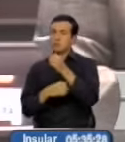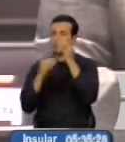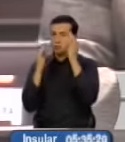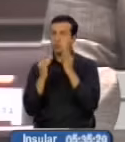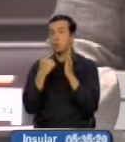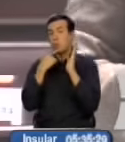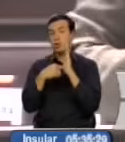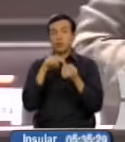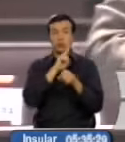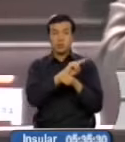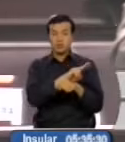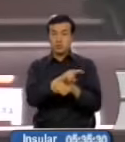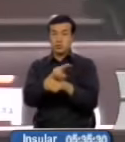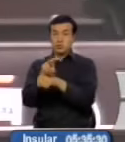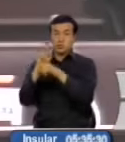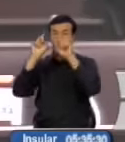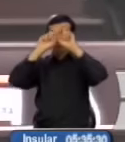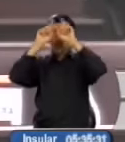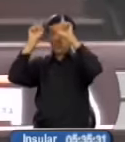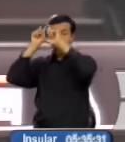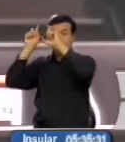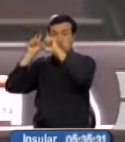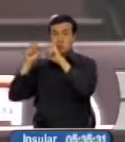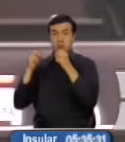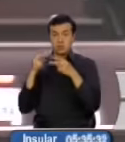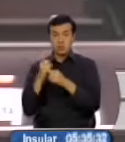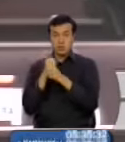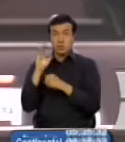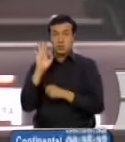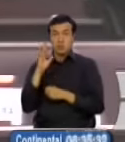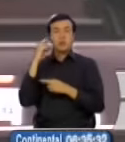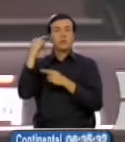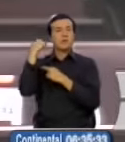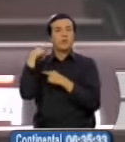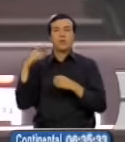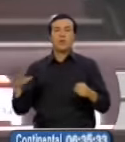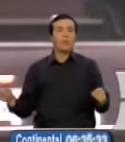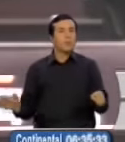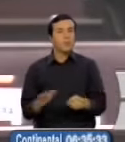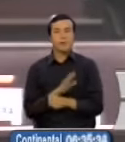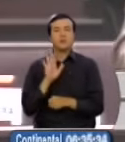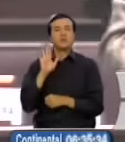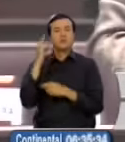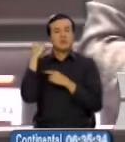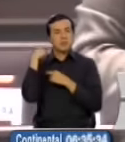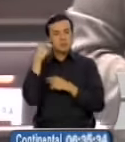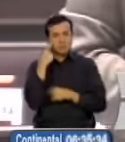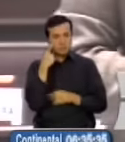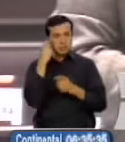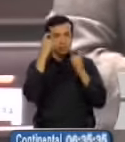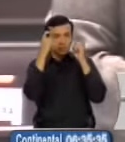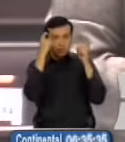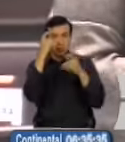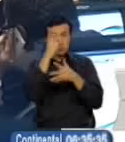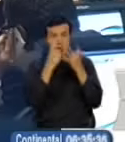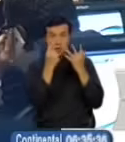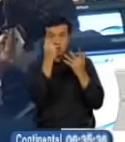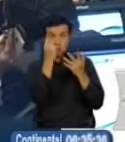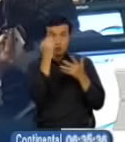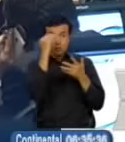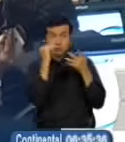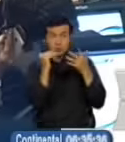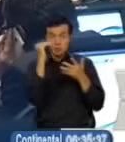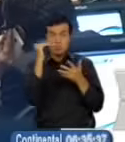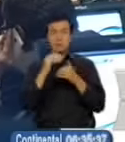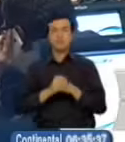la Superintendencia de Compañías y Seguros, para que tenga toda la potestad de regular los costos. Pasadas